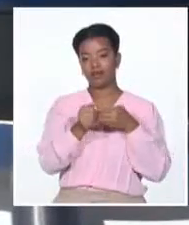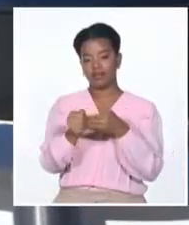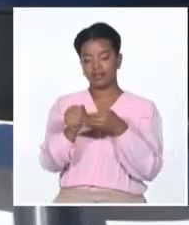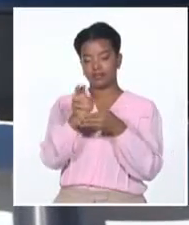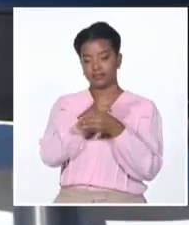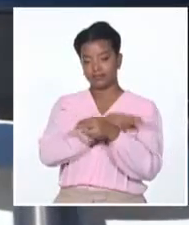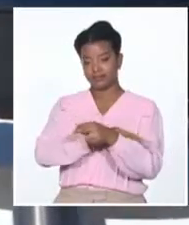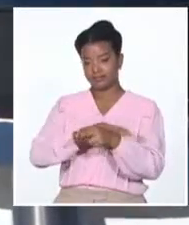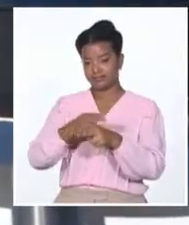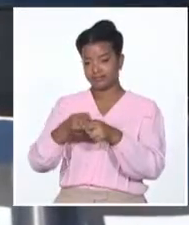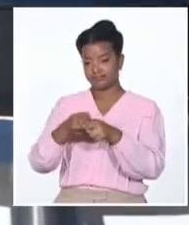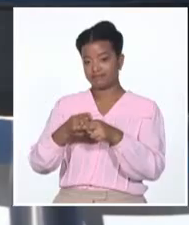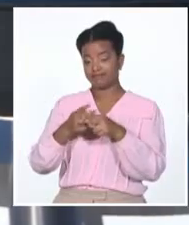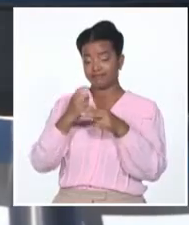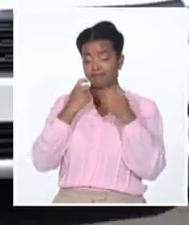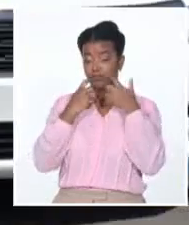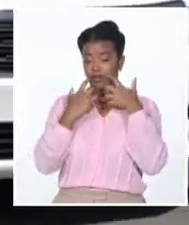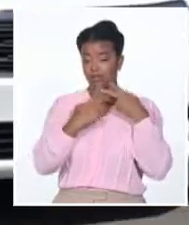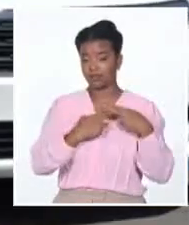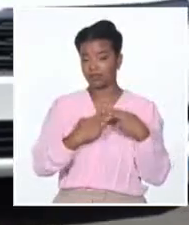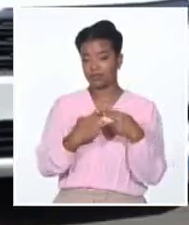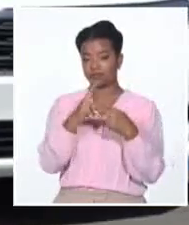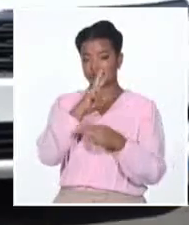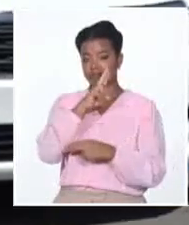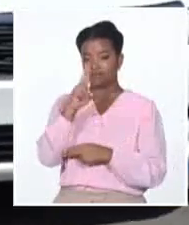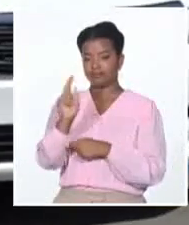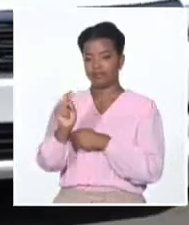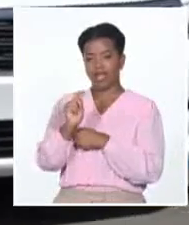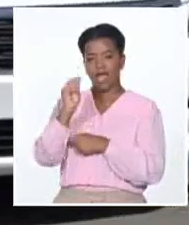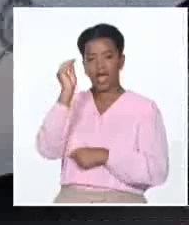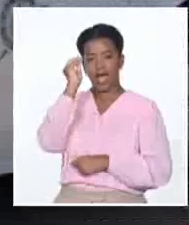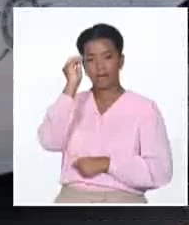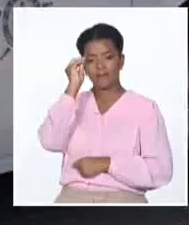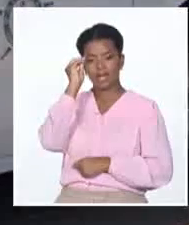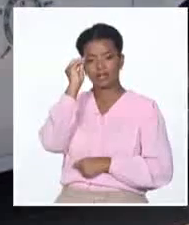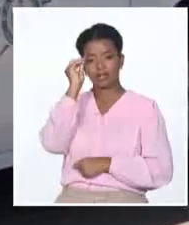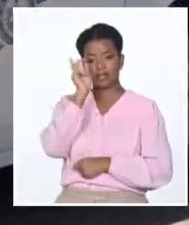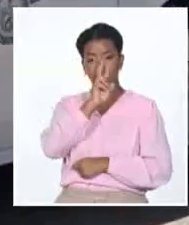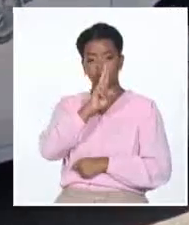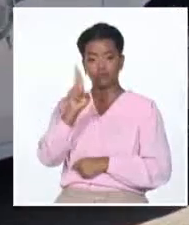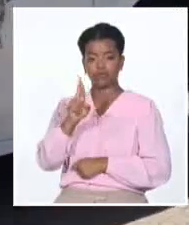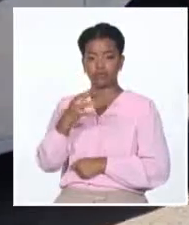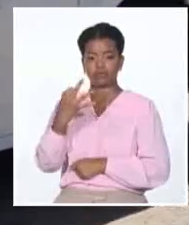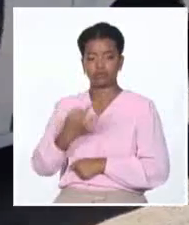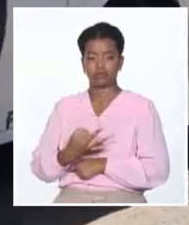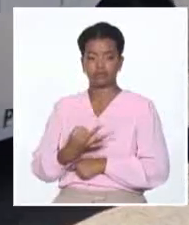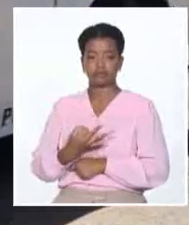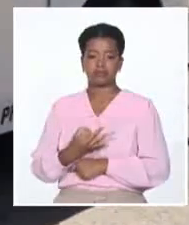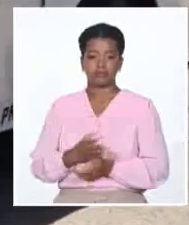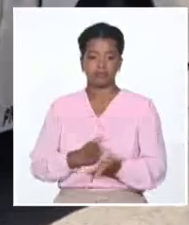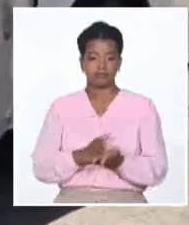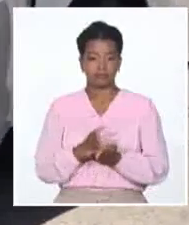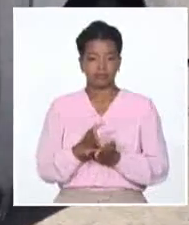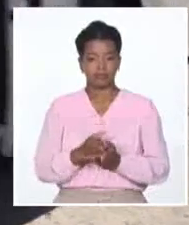de la revolución, quienes nos enseñaron que la Guardia Revolucionaria no se descuidará jamás.